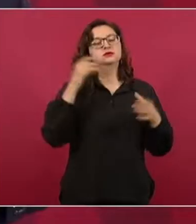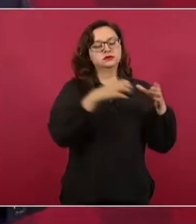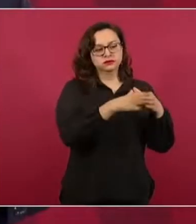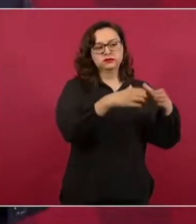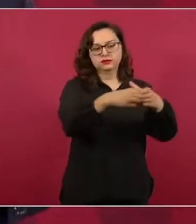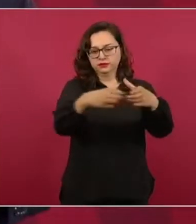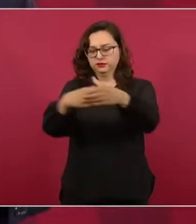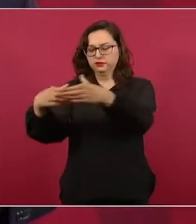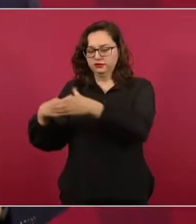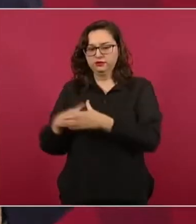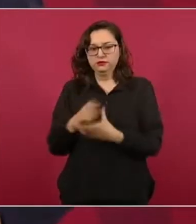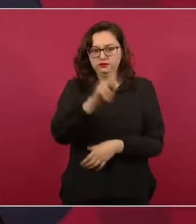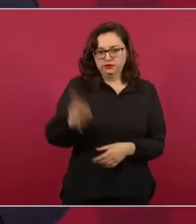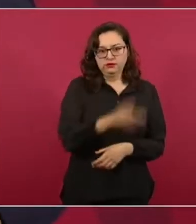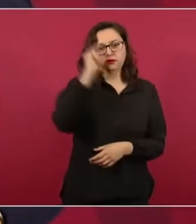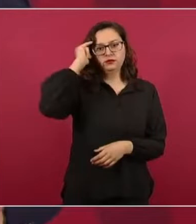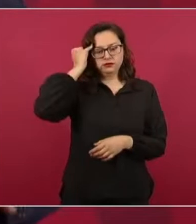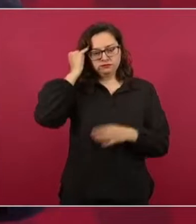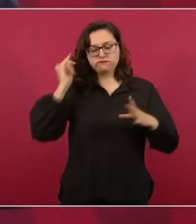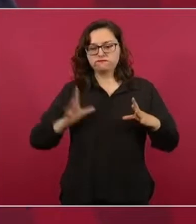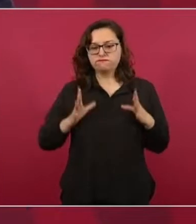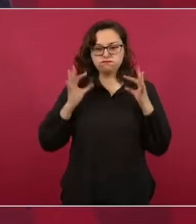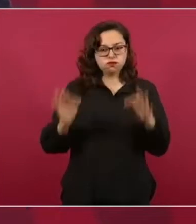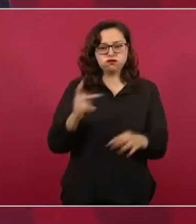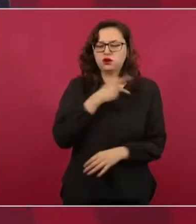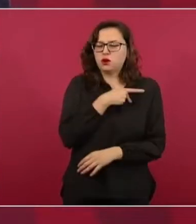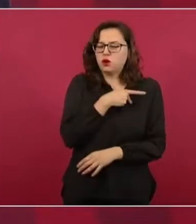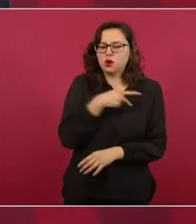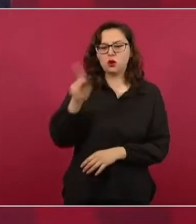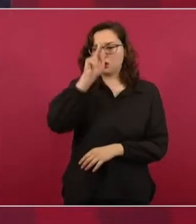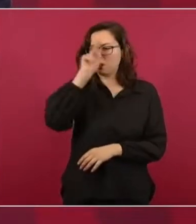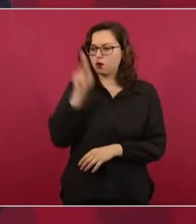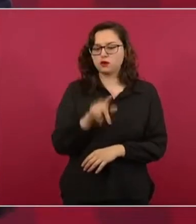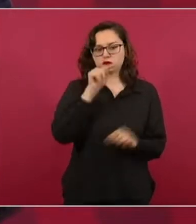pueblos indígenas, pueblos originarios, los más pobres,